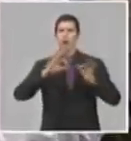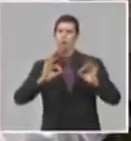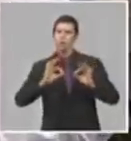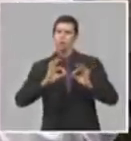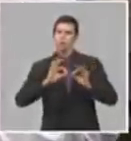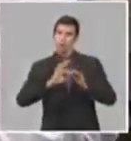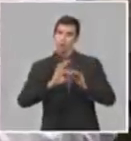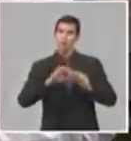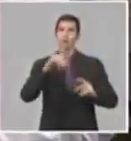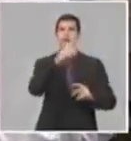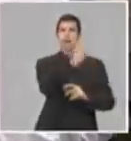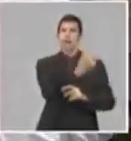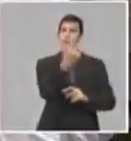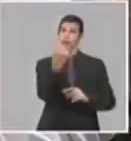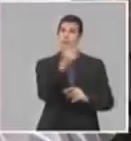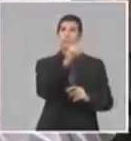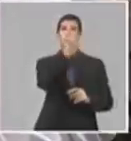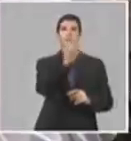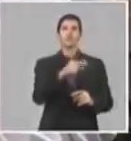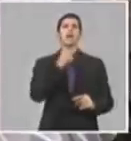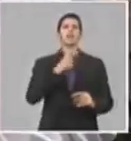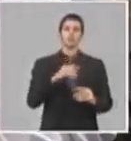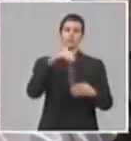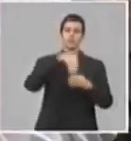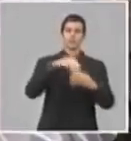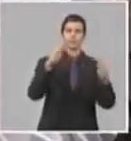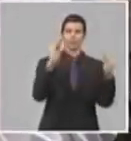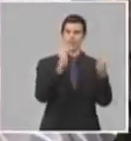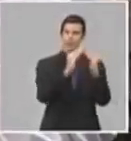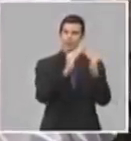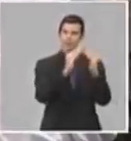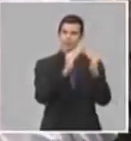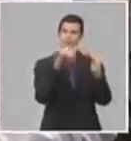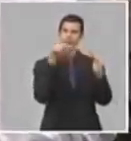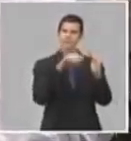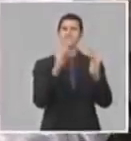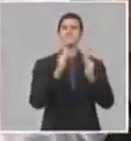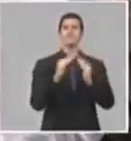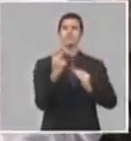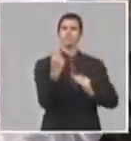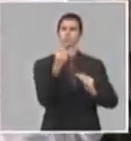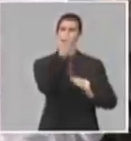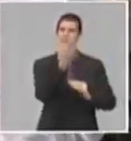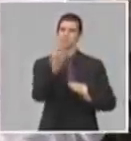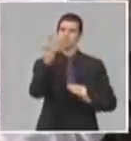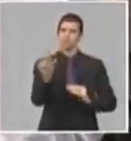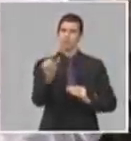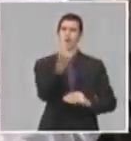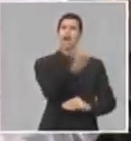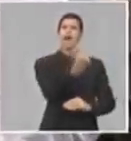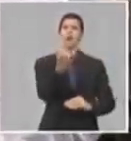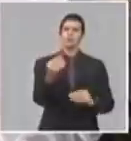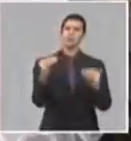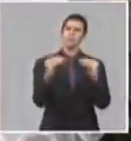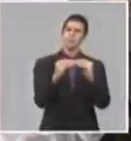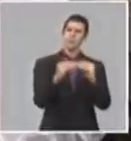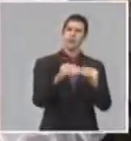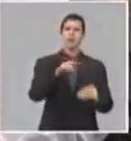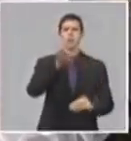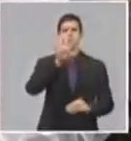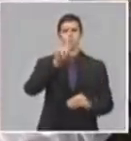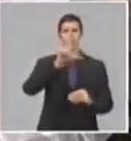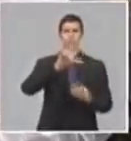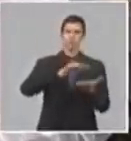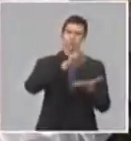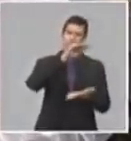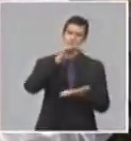agosto. El arroz está por arriba de $500 la tonelada. Y ya nosotros dijimos que para dar 1 libra de algo